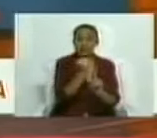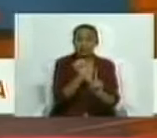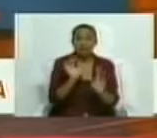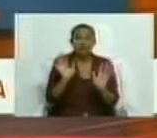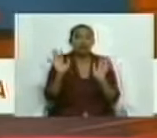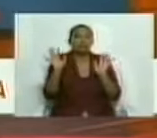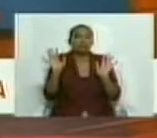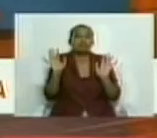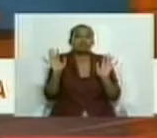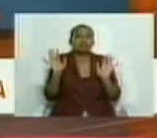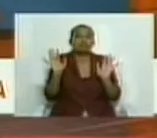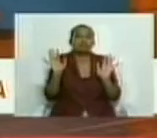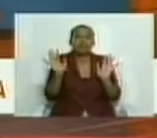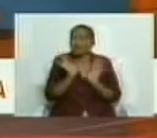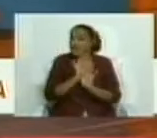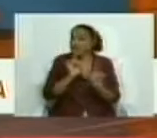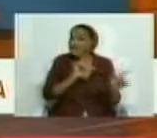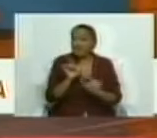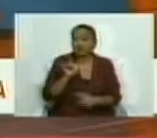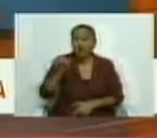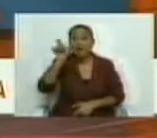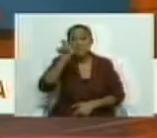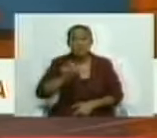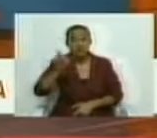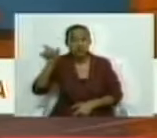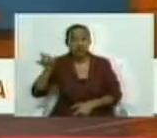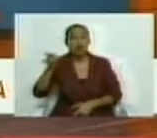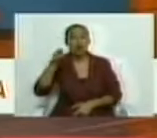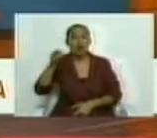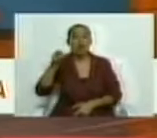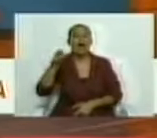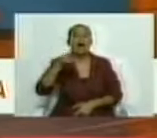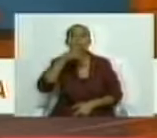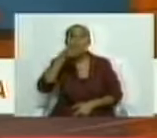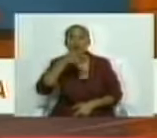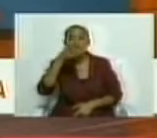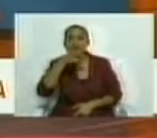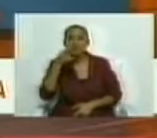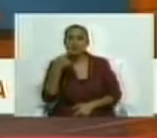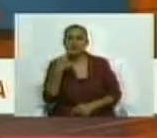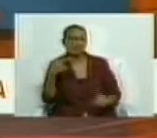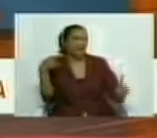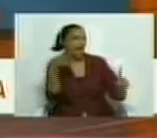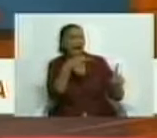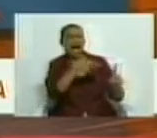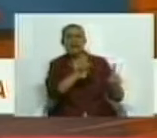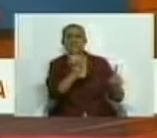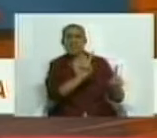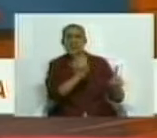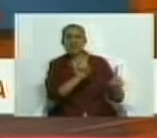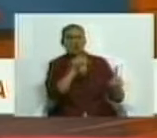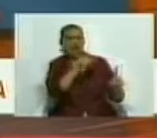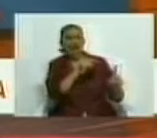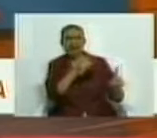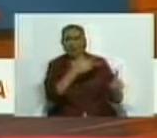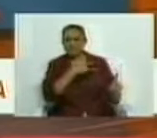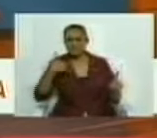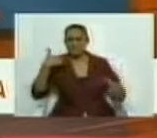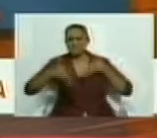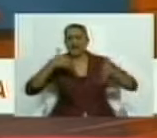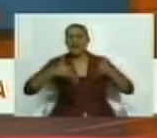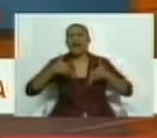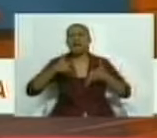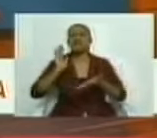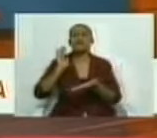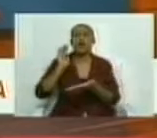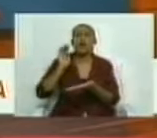ya estos senadores dicen que la persona pertenecía al tren de aragua cuando el detenido por el por dicho asesinato